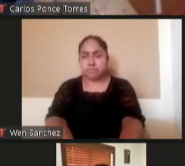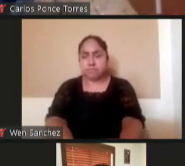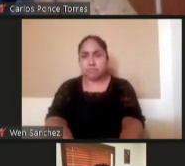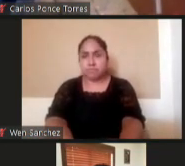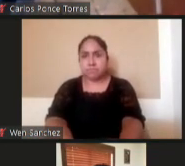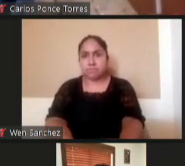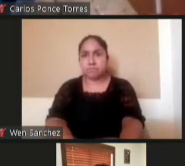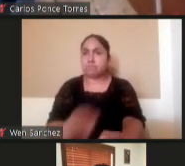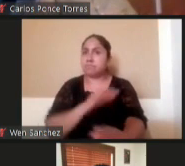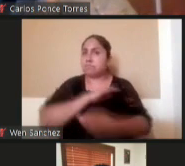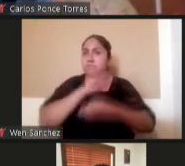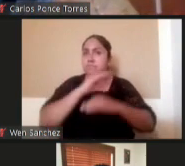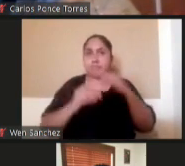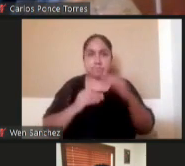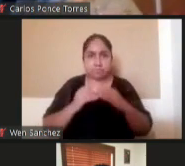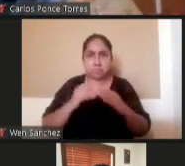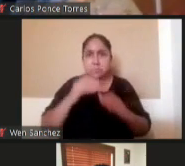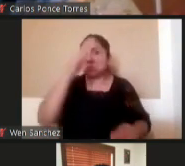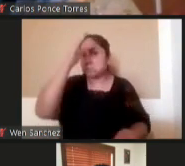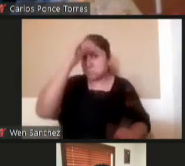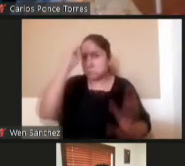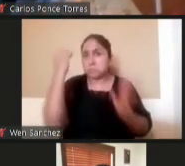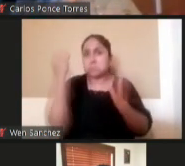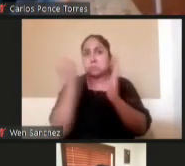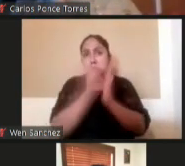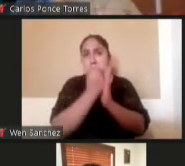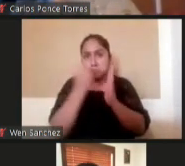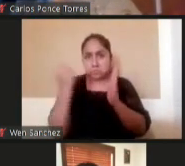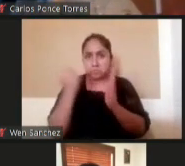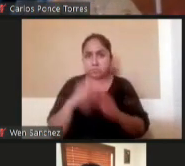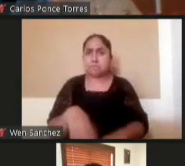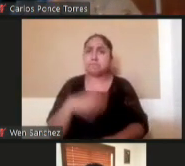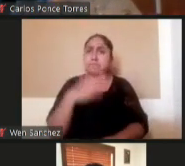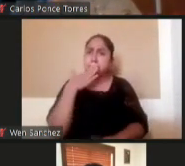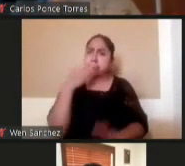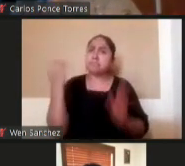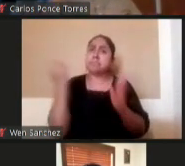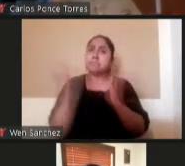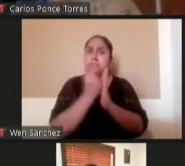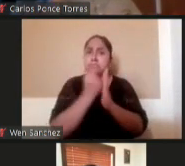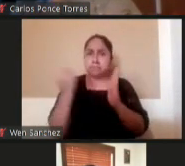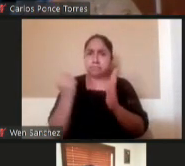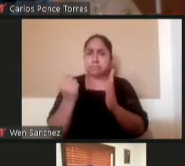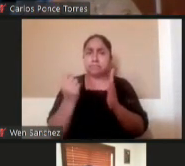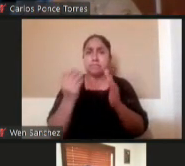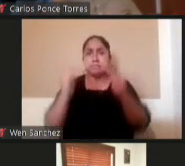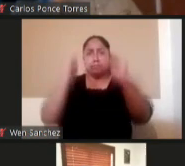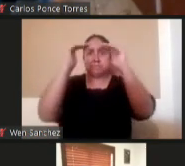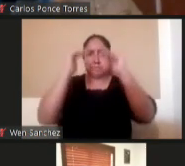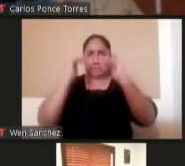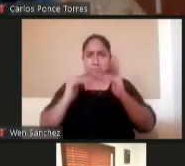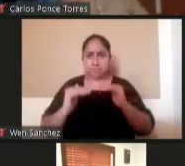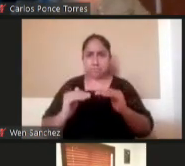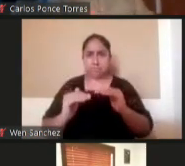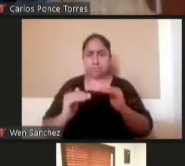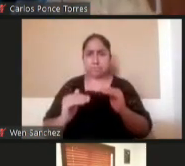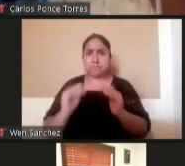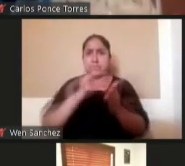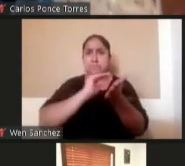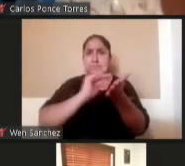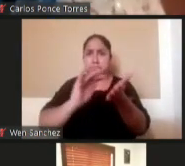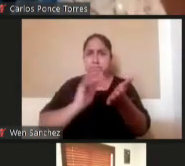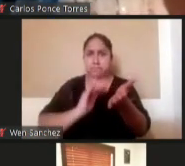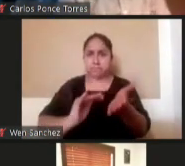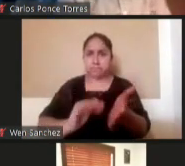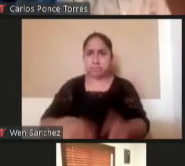Unanimidad de votos a favor de la propuesta. Queda aprobado el punto de acuerdo por unanimidad de votos. Continuamos con el siguiente punto del orden del día.